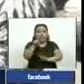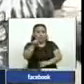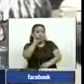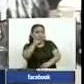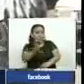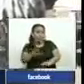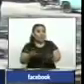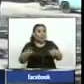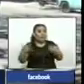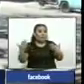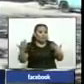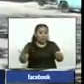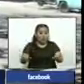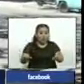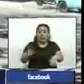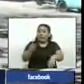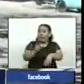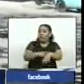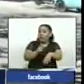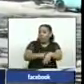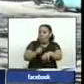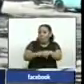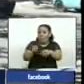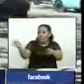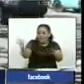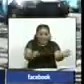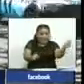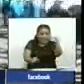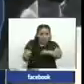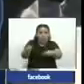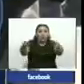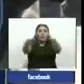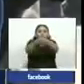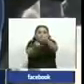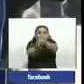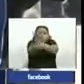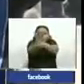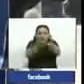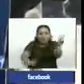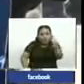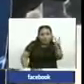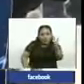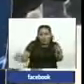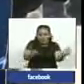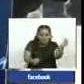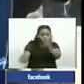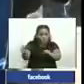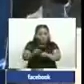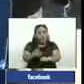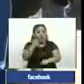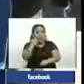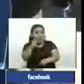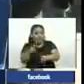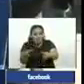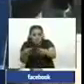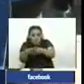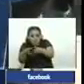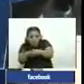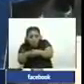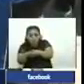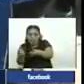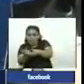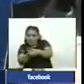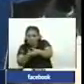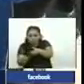De que a las horas de mayor flujo de personas hacia la zona del Boquerón surgen, digamos, grupos que se dedican a